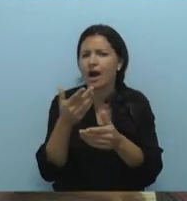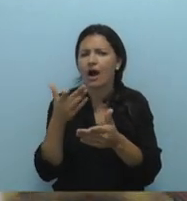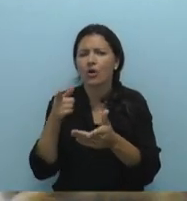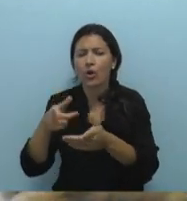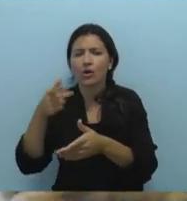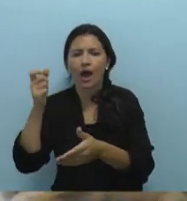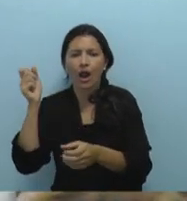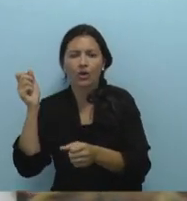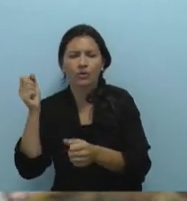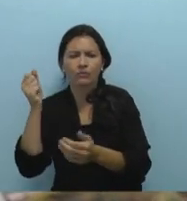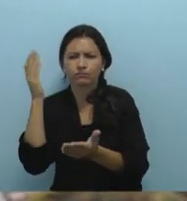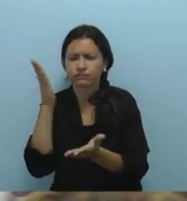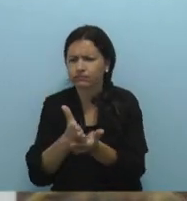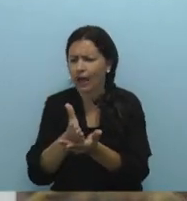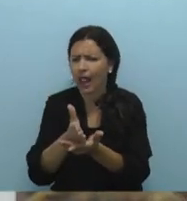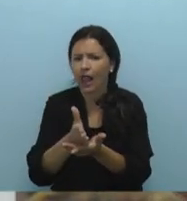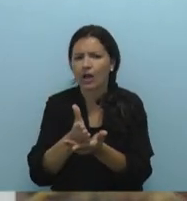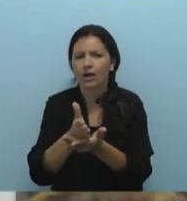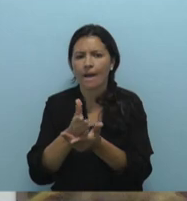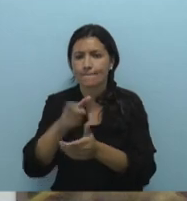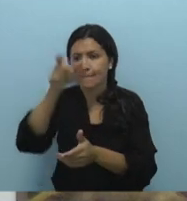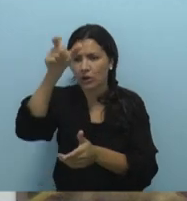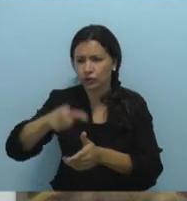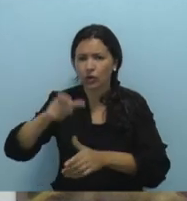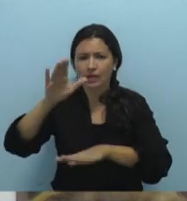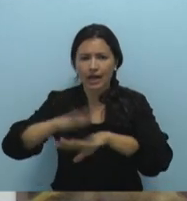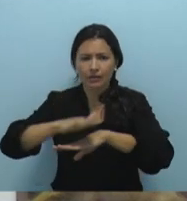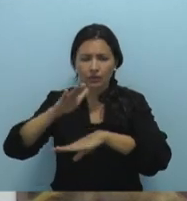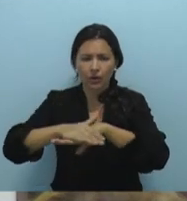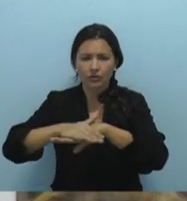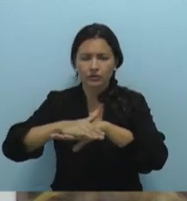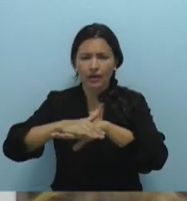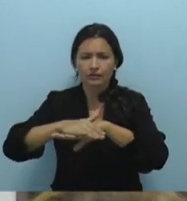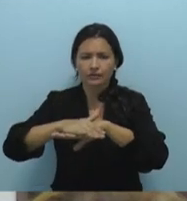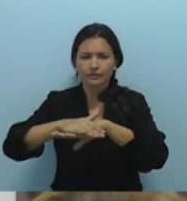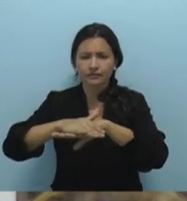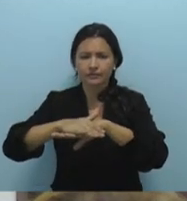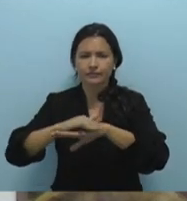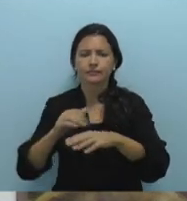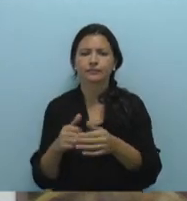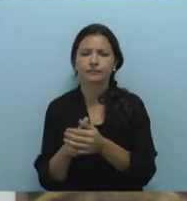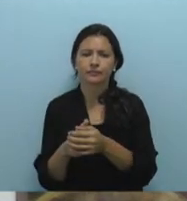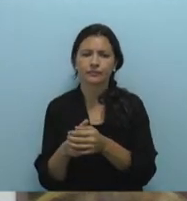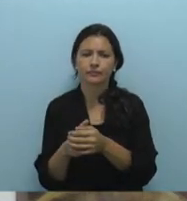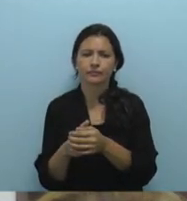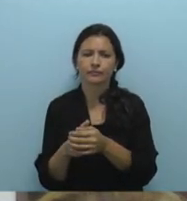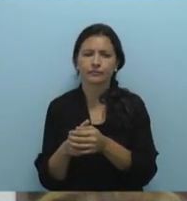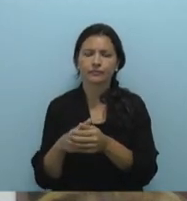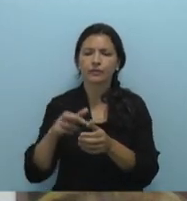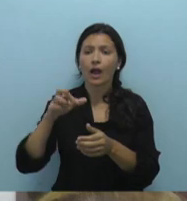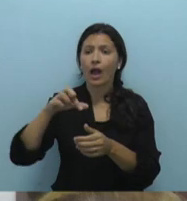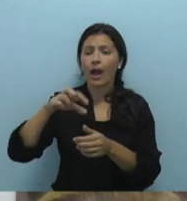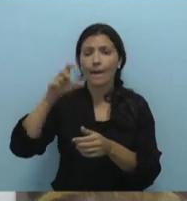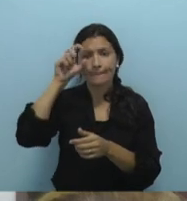condena del organizador y financista de esta red de juego clandestino, el señor Leonardo